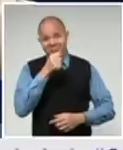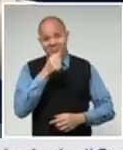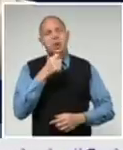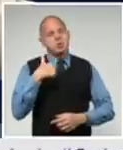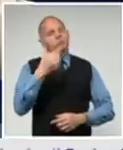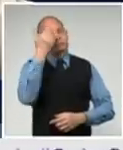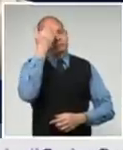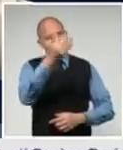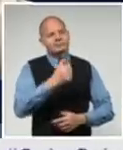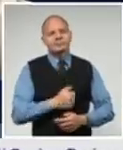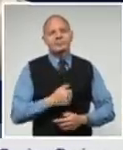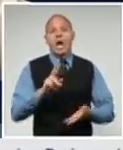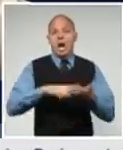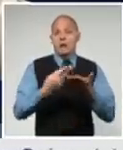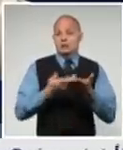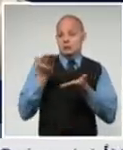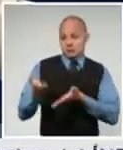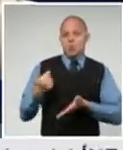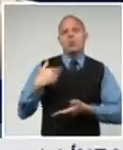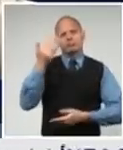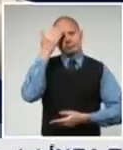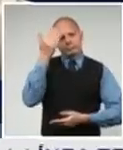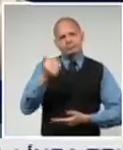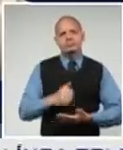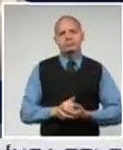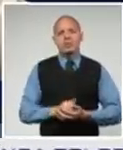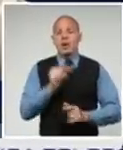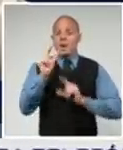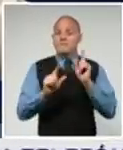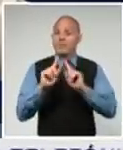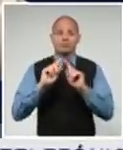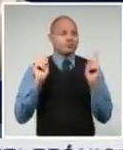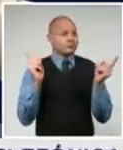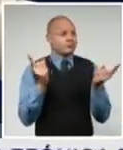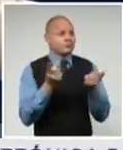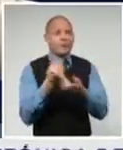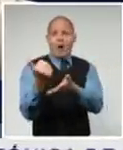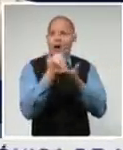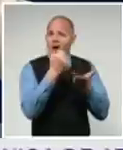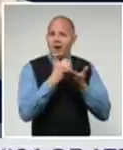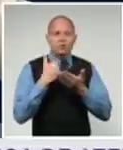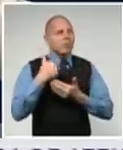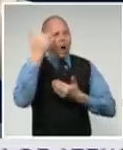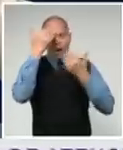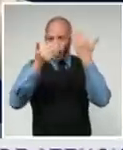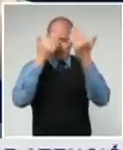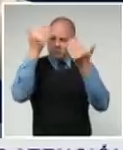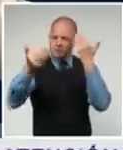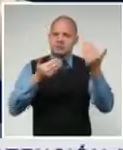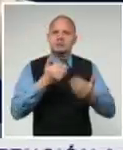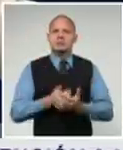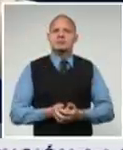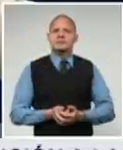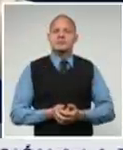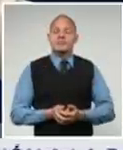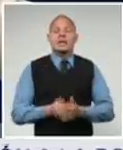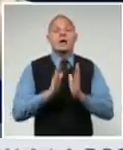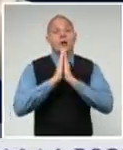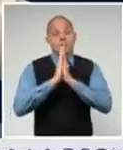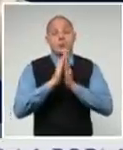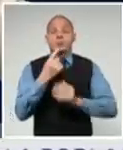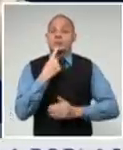al intérprete de lengua de señas, a todas las personas que nos acompañan. Y los exhorto a escuchar